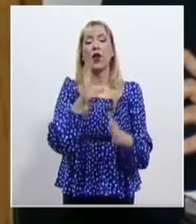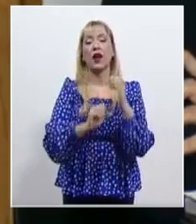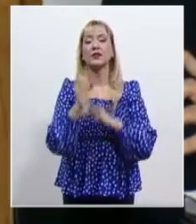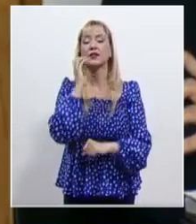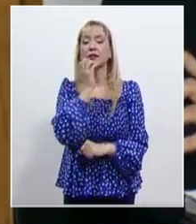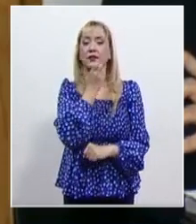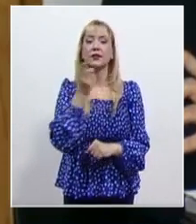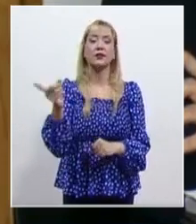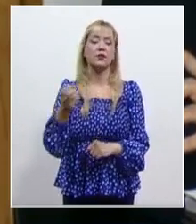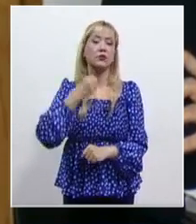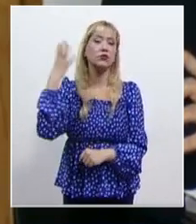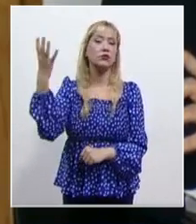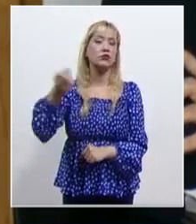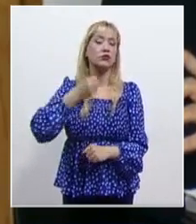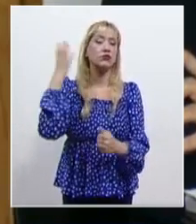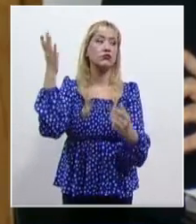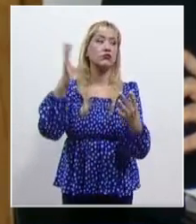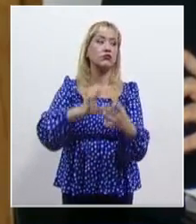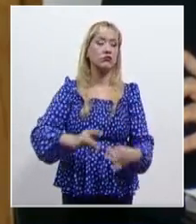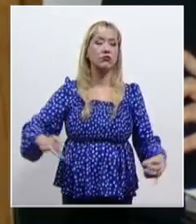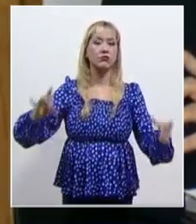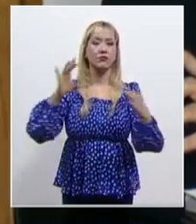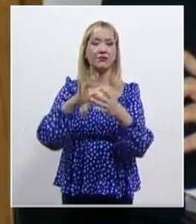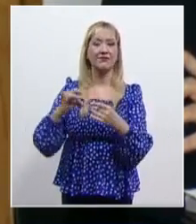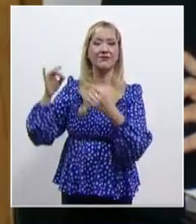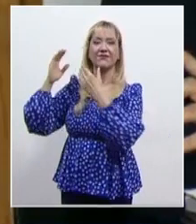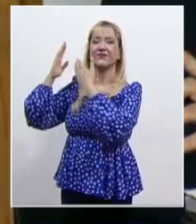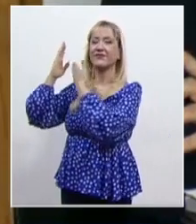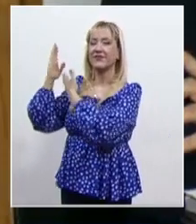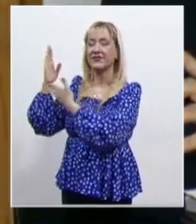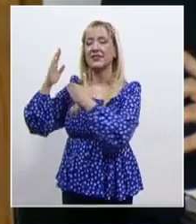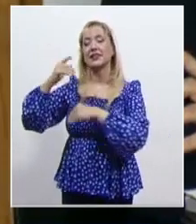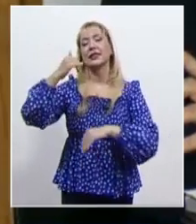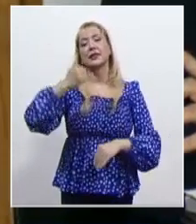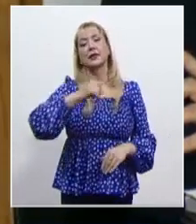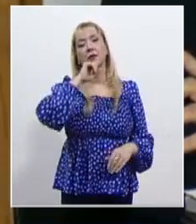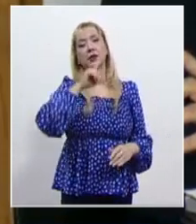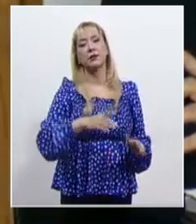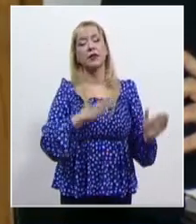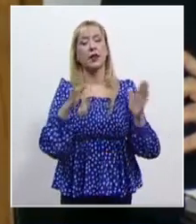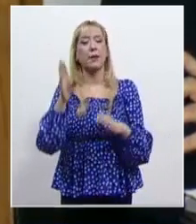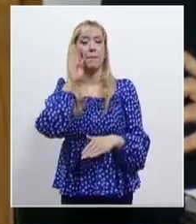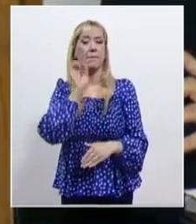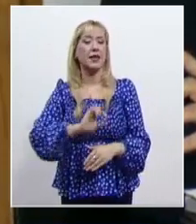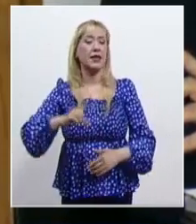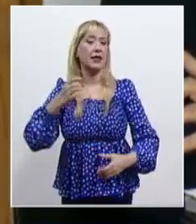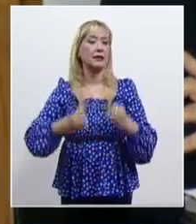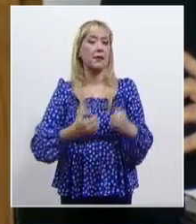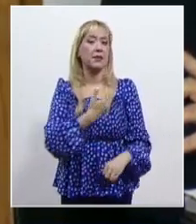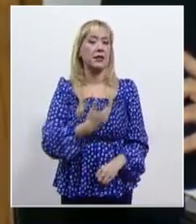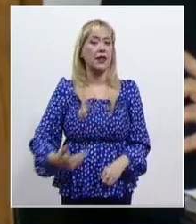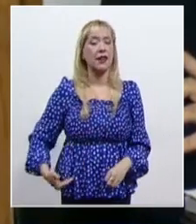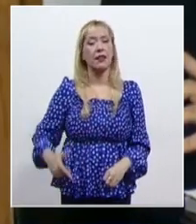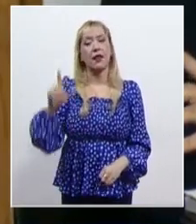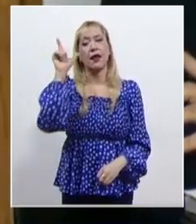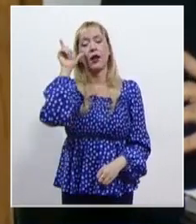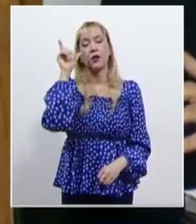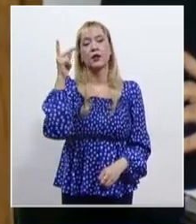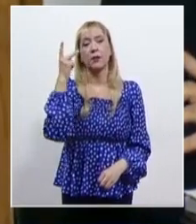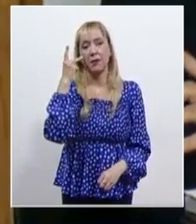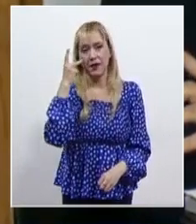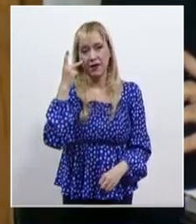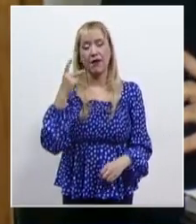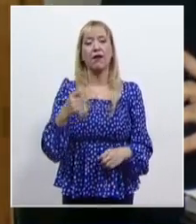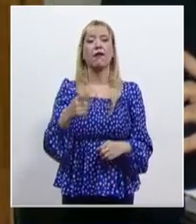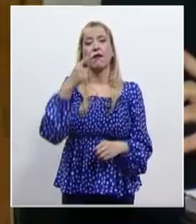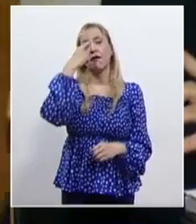finalmente participará, como lo comentaba al principio de este reporte, la ministra presidenta Norma Lucía Piña Hernández. También